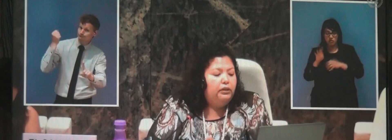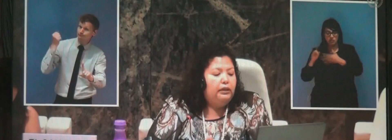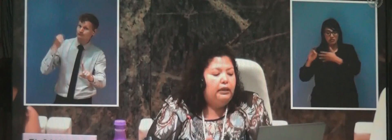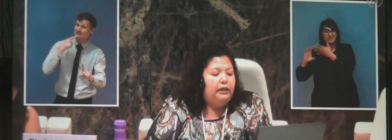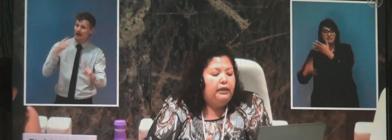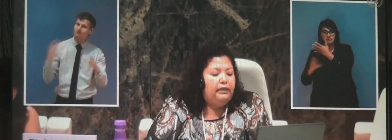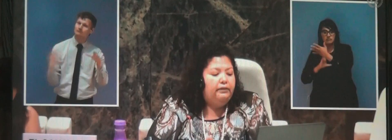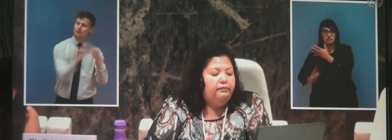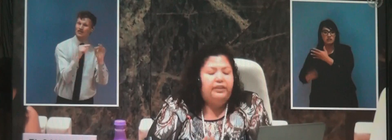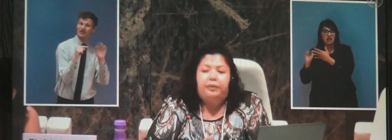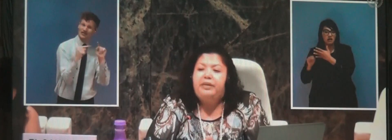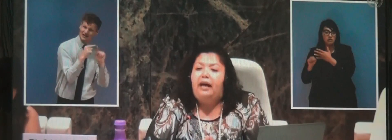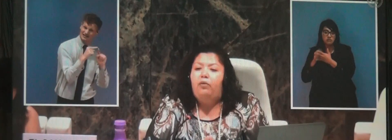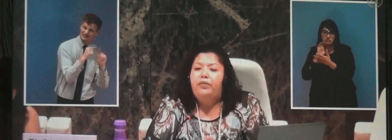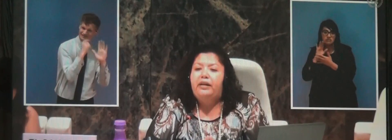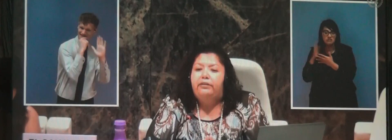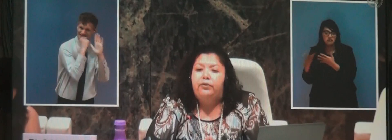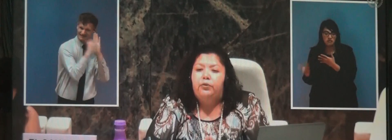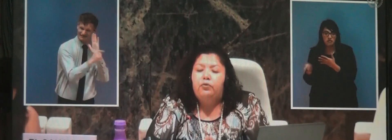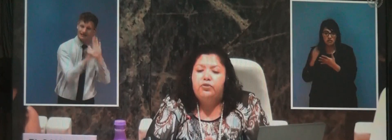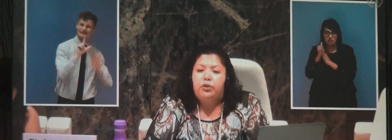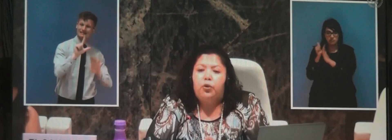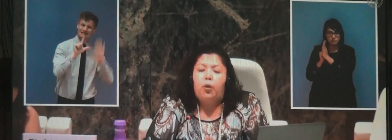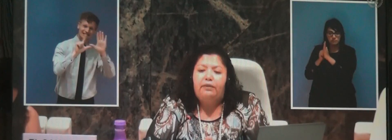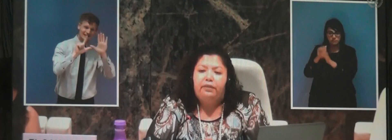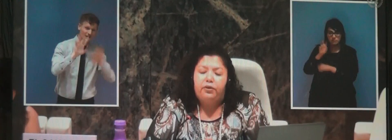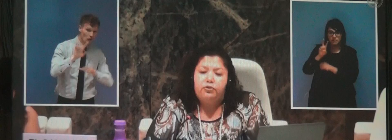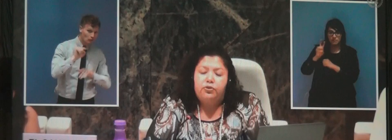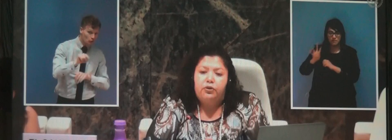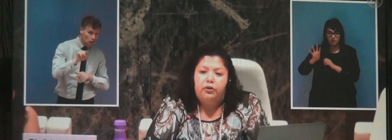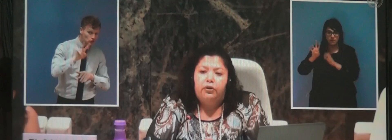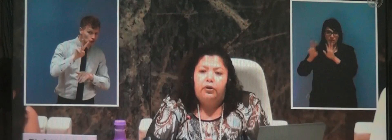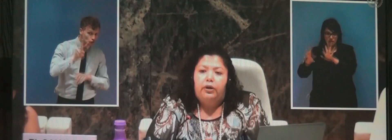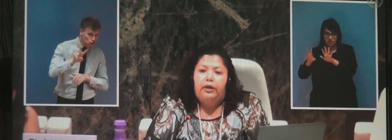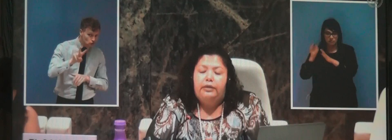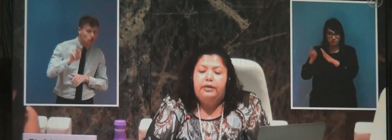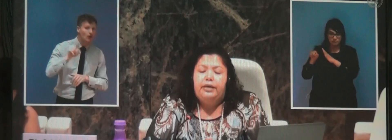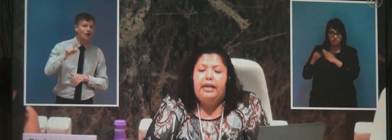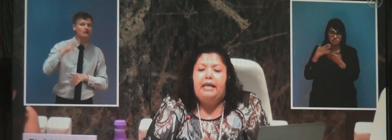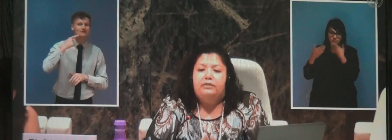Constitución, determinado en el artículo 248,